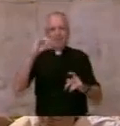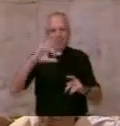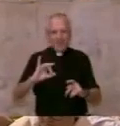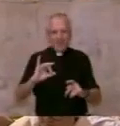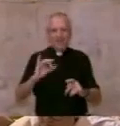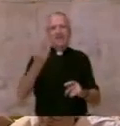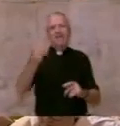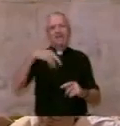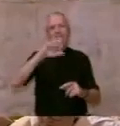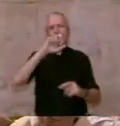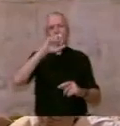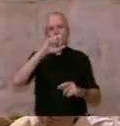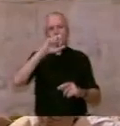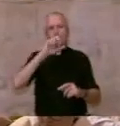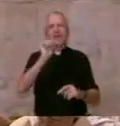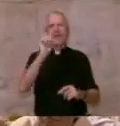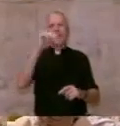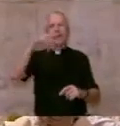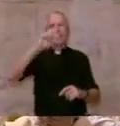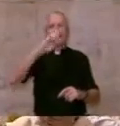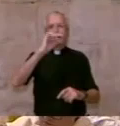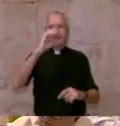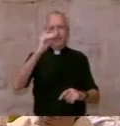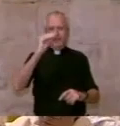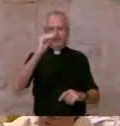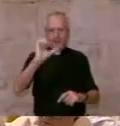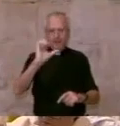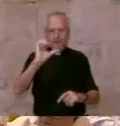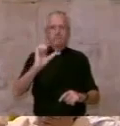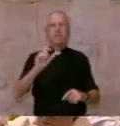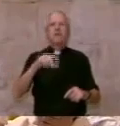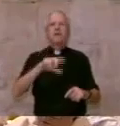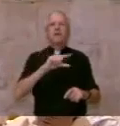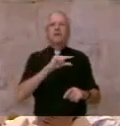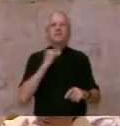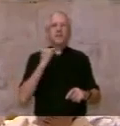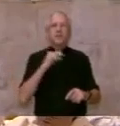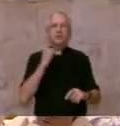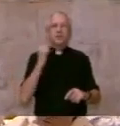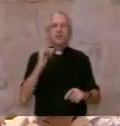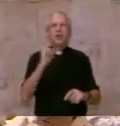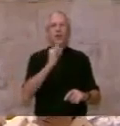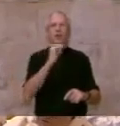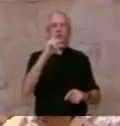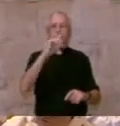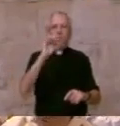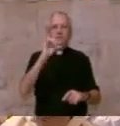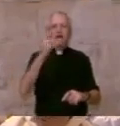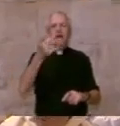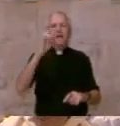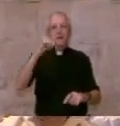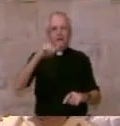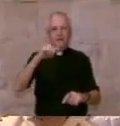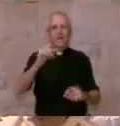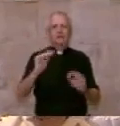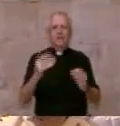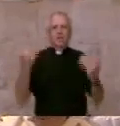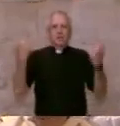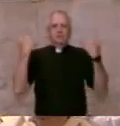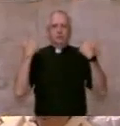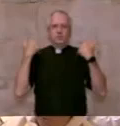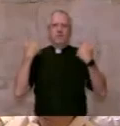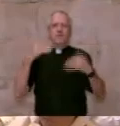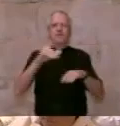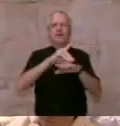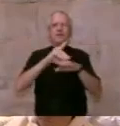anterior prelado, Monseñor Enrique Benavent y Vidal. El sacerdote José Luis Arín Roig ha estado al frente de la diócesis